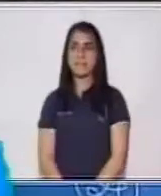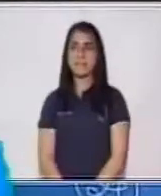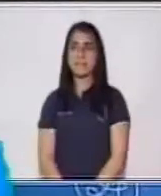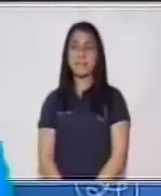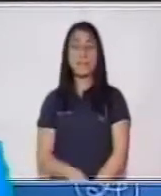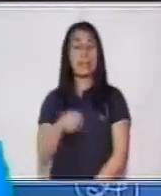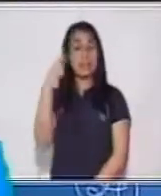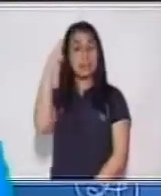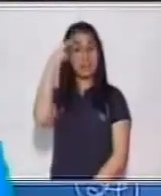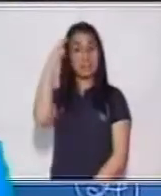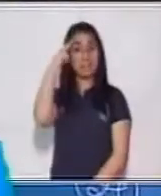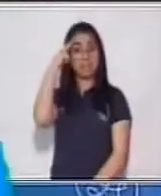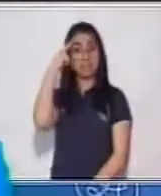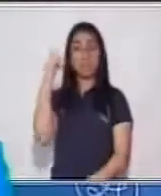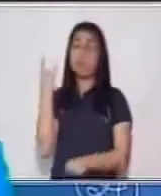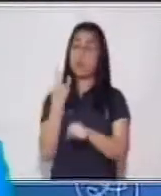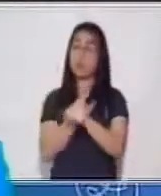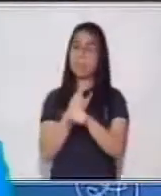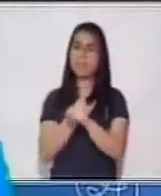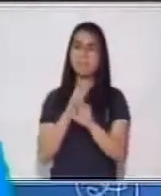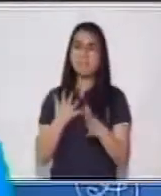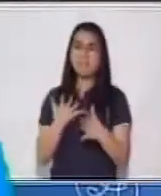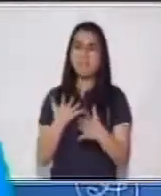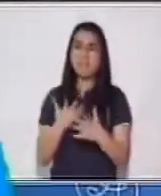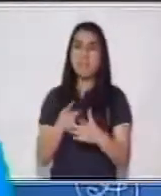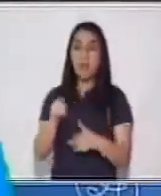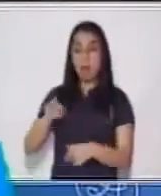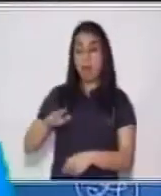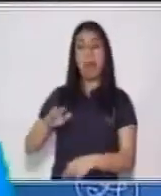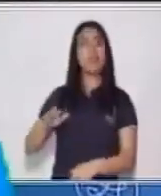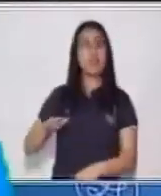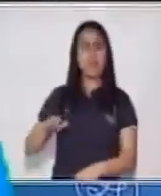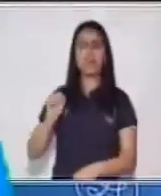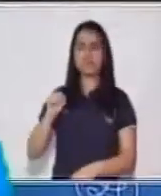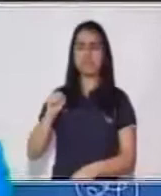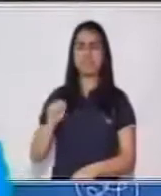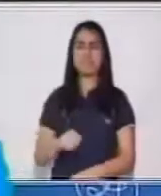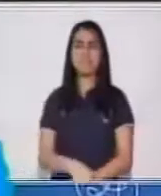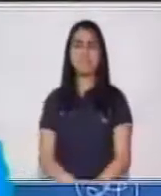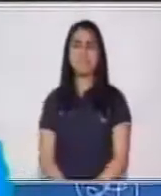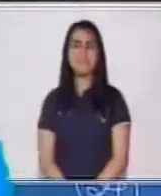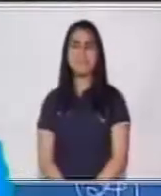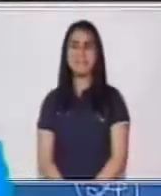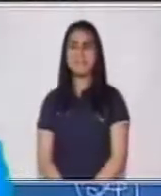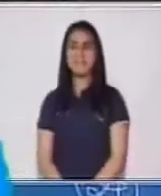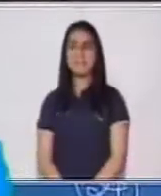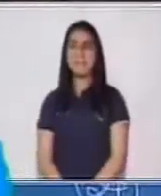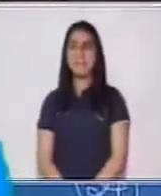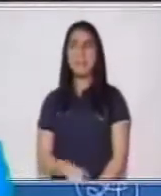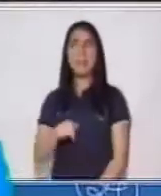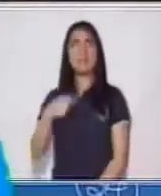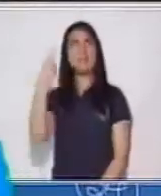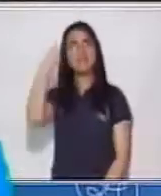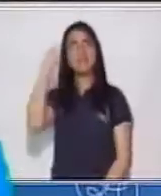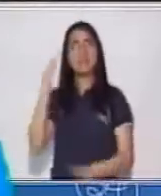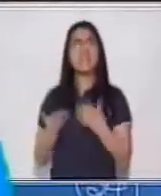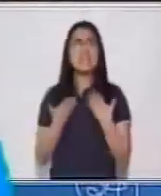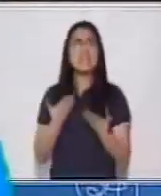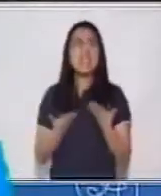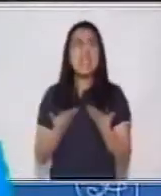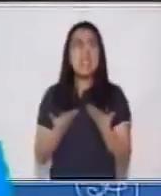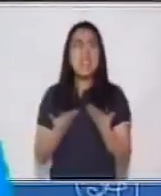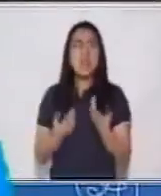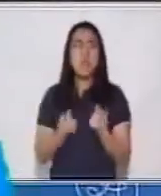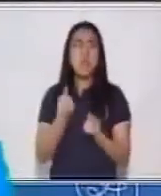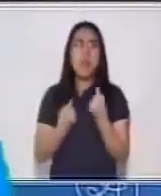Recordando y utilizando, ahorita la calculadora, vamos a calcular el valor numérico de tangente